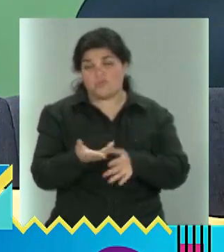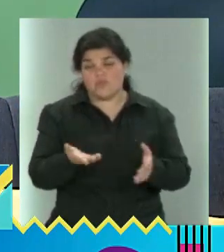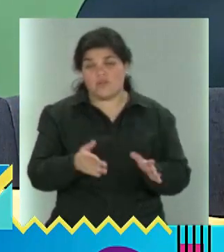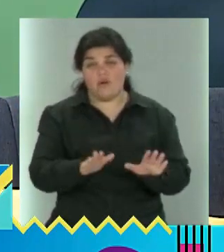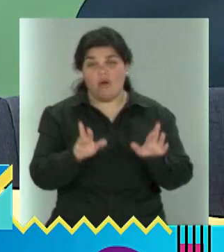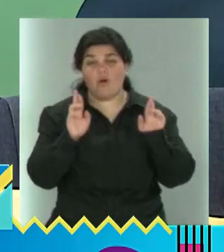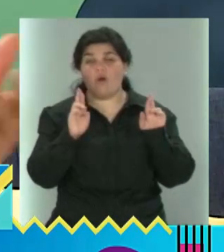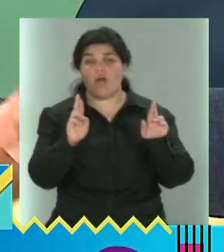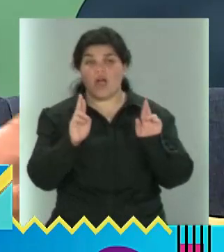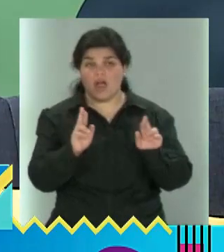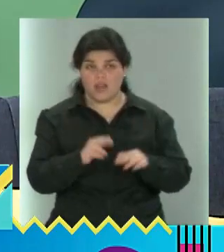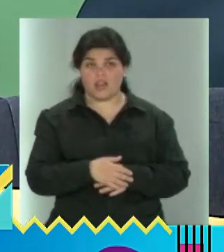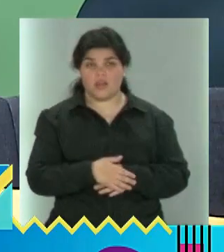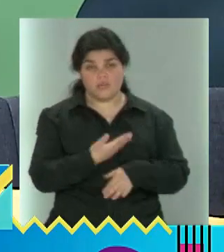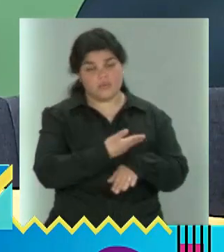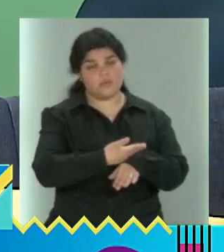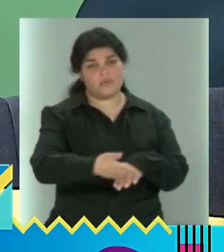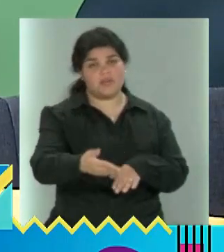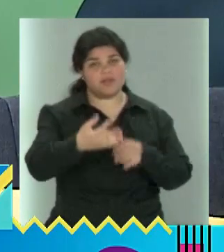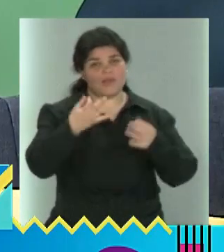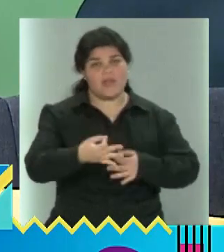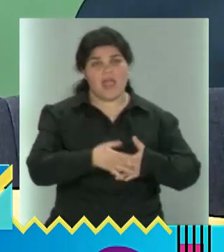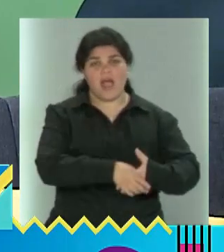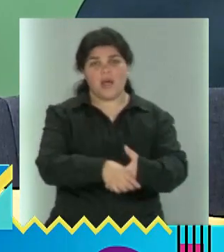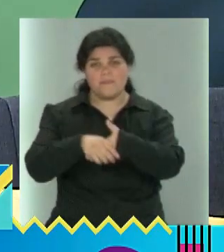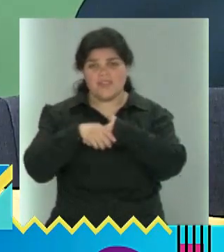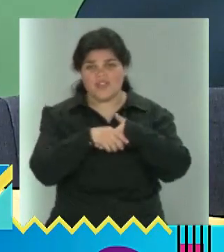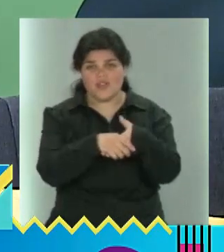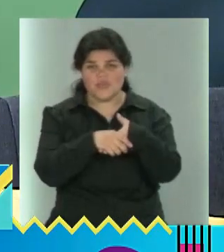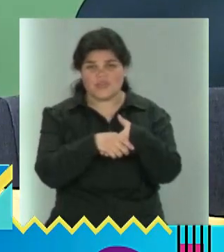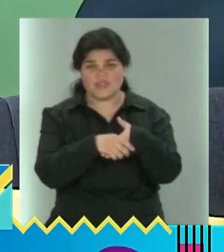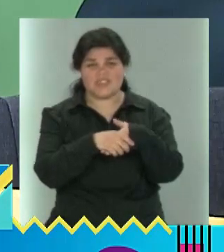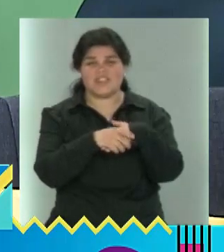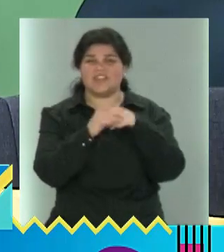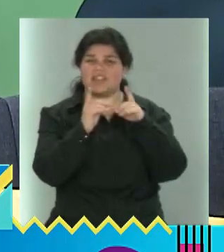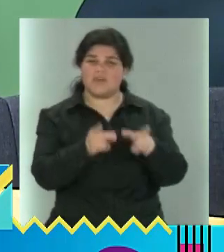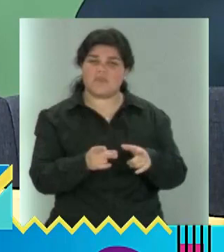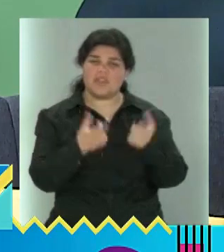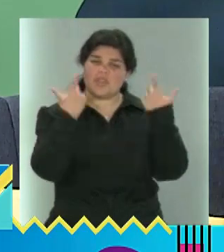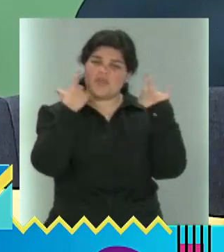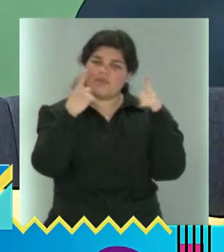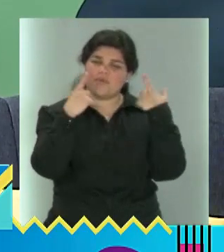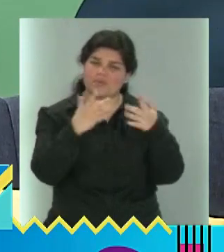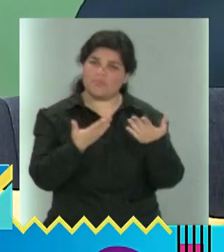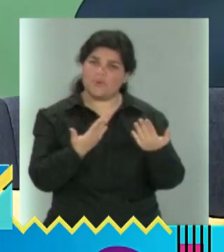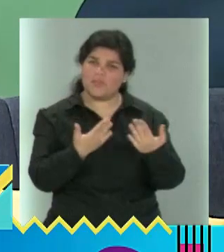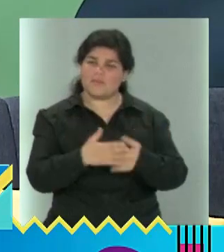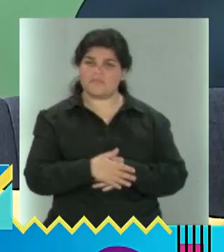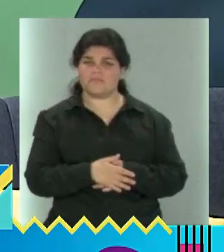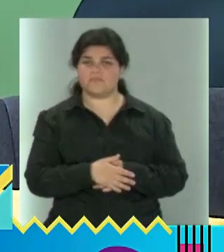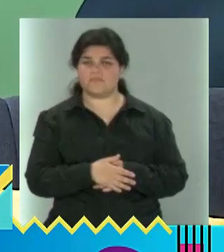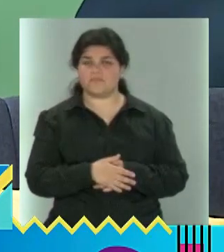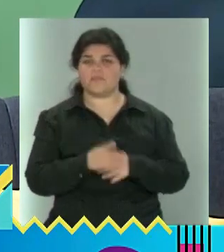tratar de pasarla bien entre amigos y disfrutar y por sobre todas las